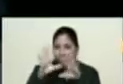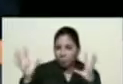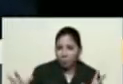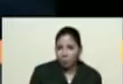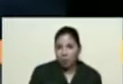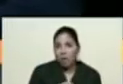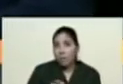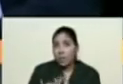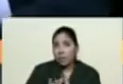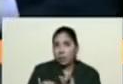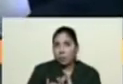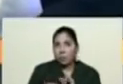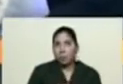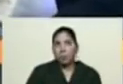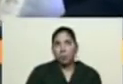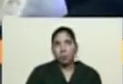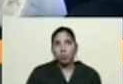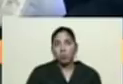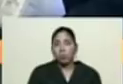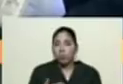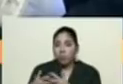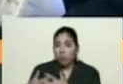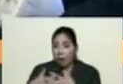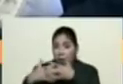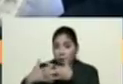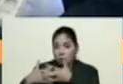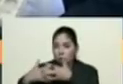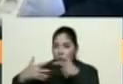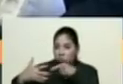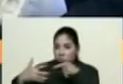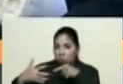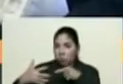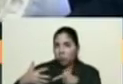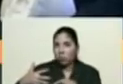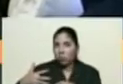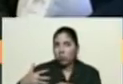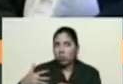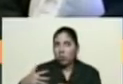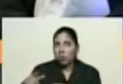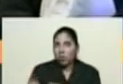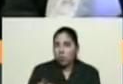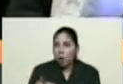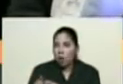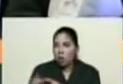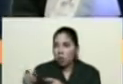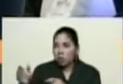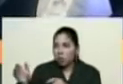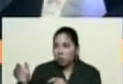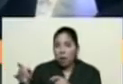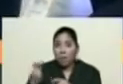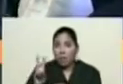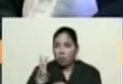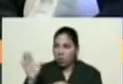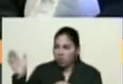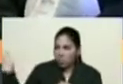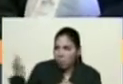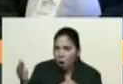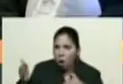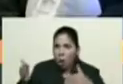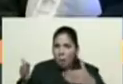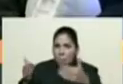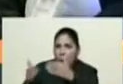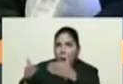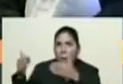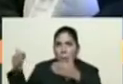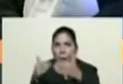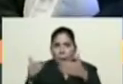compatriotas, el imperialismo ha venido cercando, disminuyendo el cerco, el perímetro que